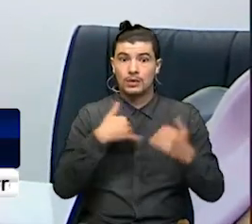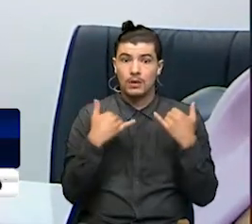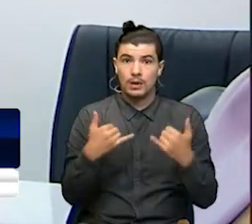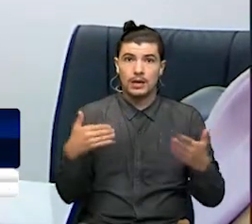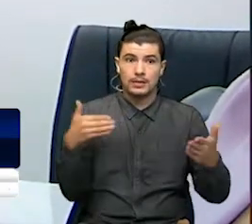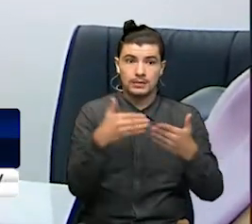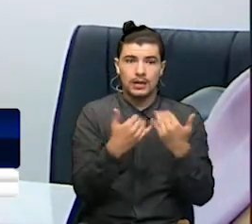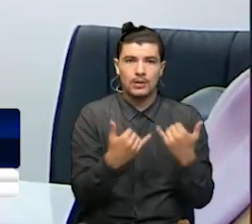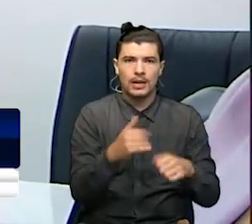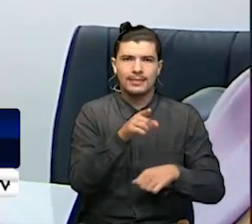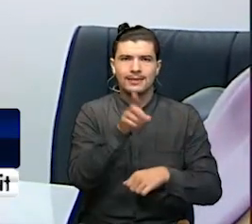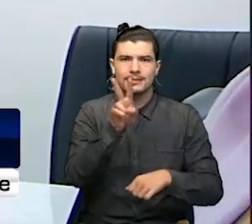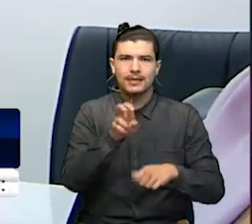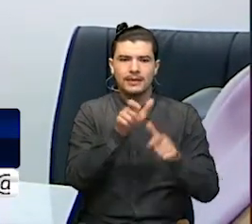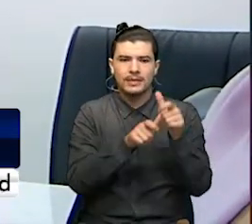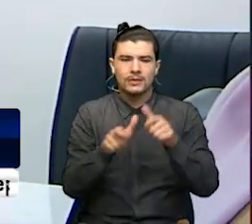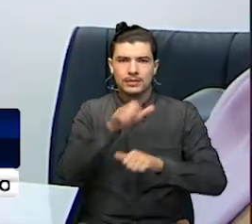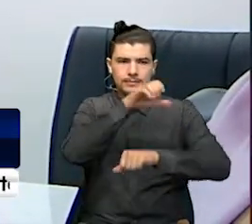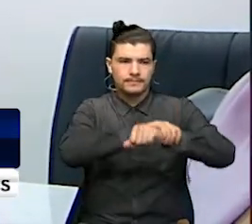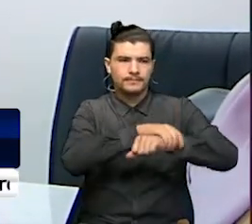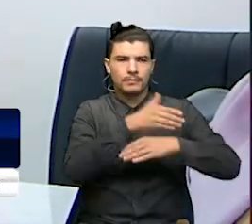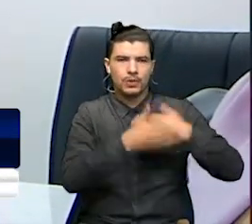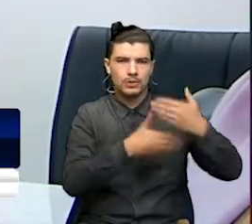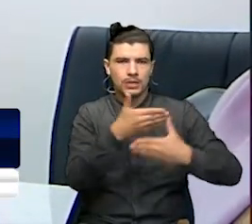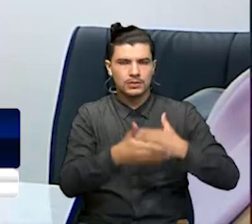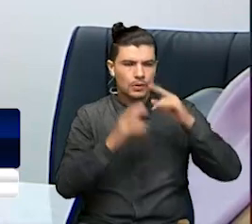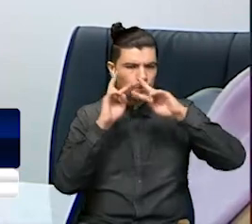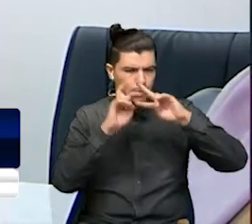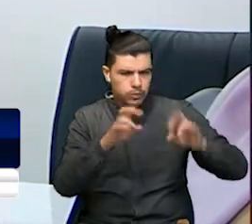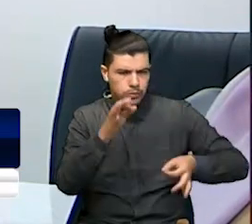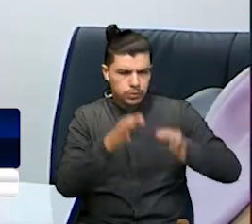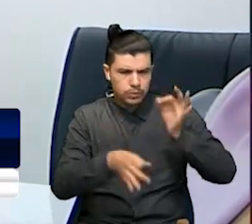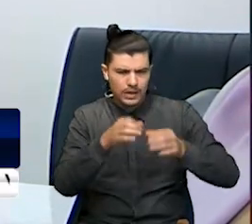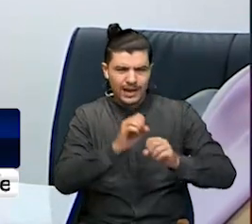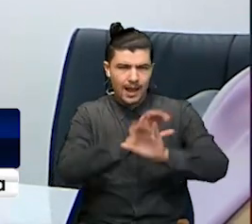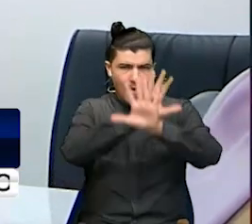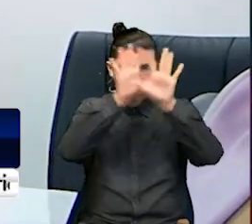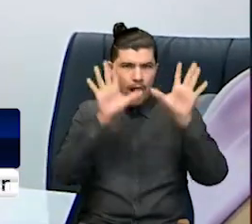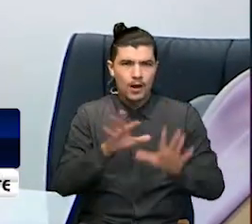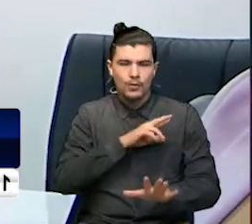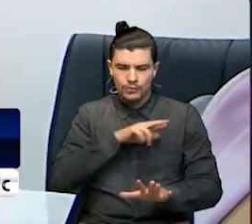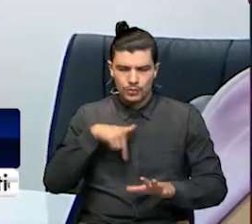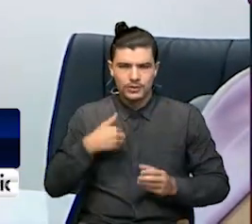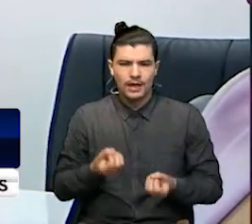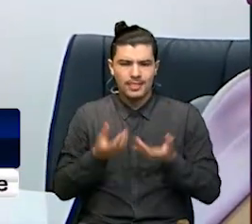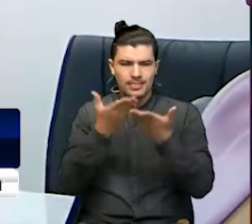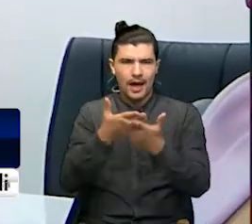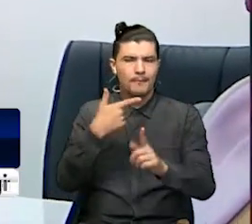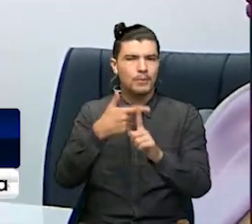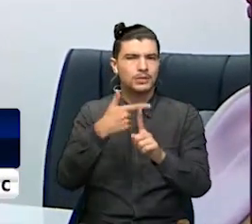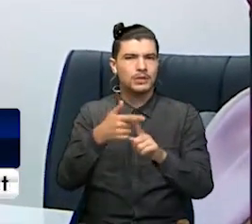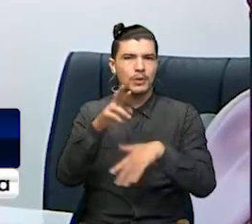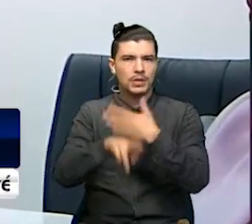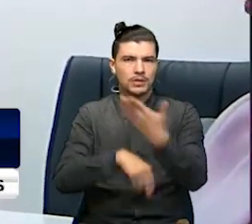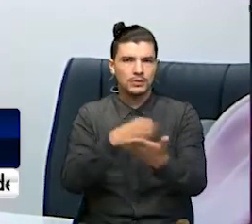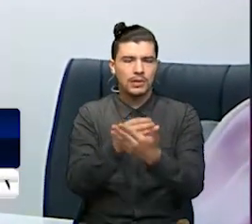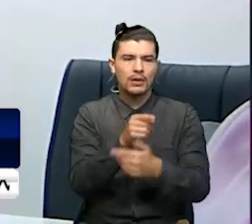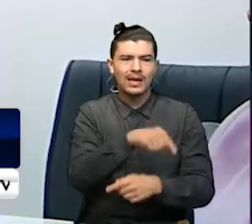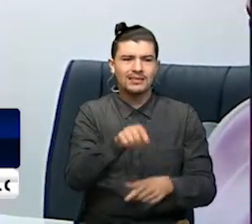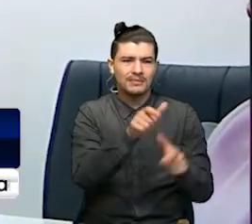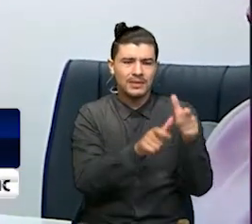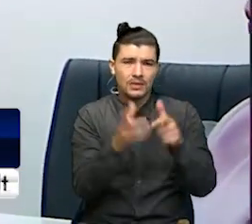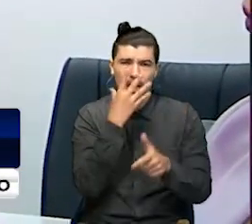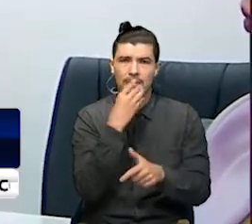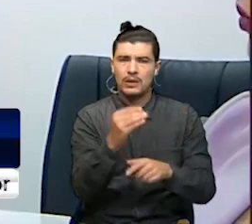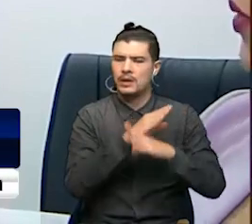zonas en unos procesos judiciales totalmente claros donde hemos dado captura para evitar que sigan abusando de